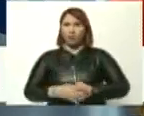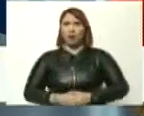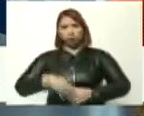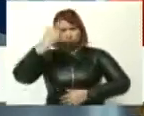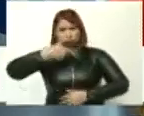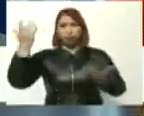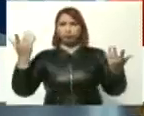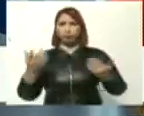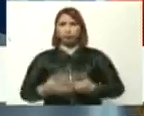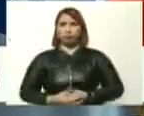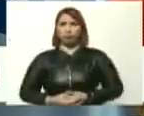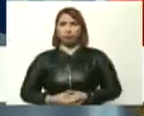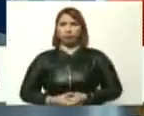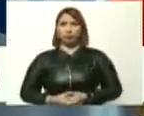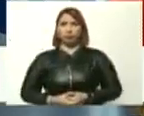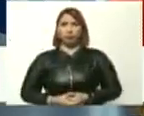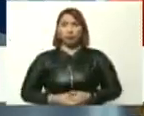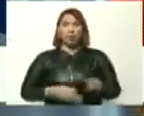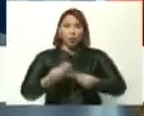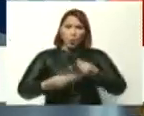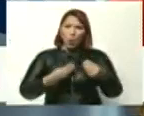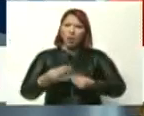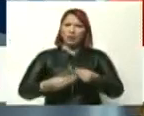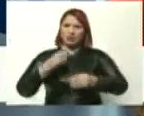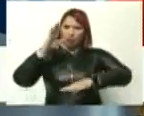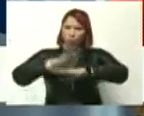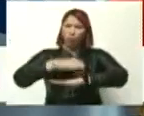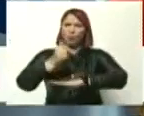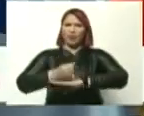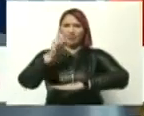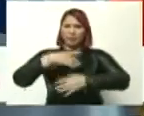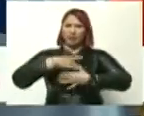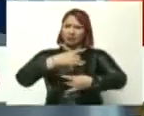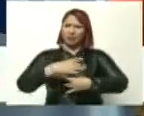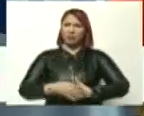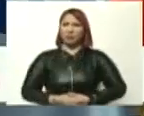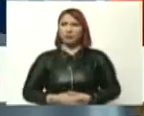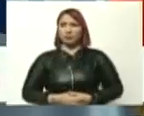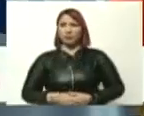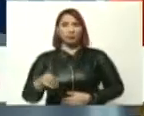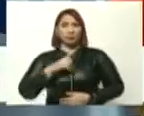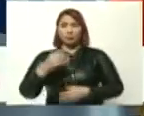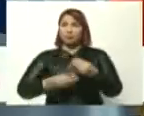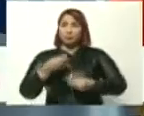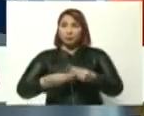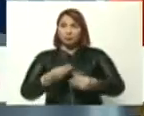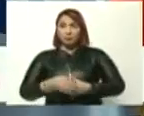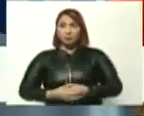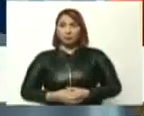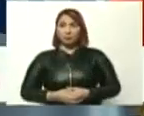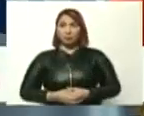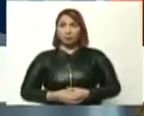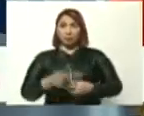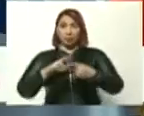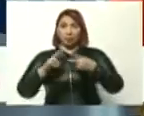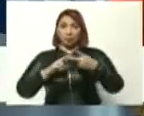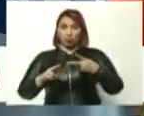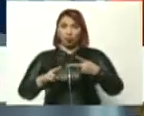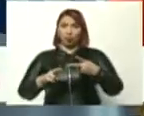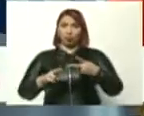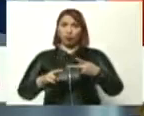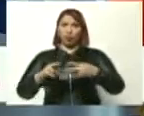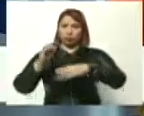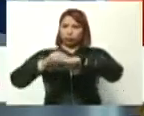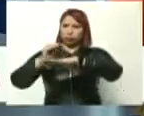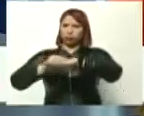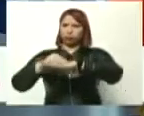decir, lo hace con culpa, con intención, no ejerce un recurso de apelación